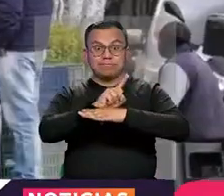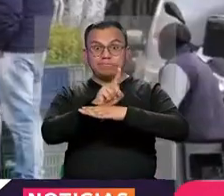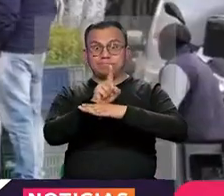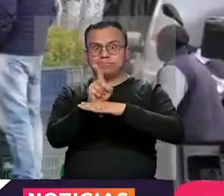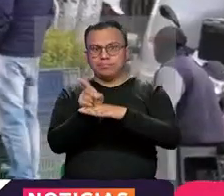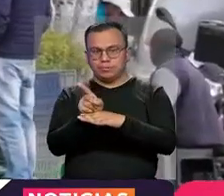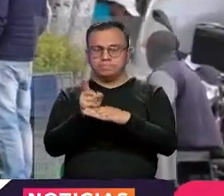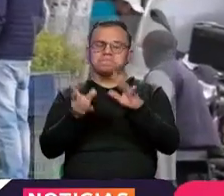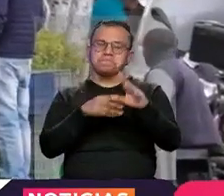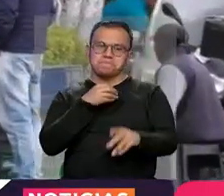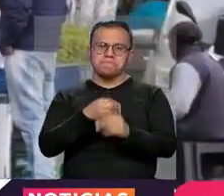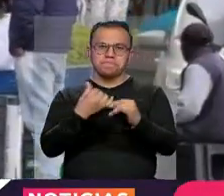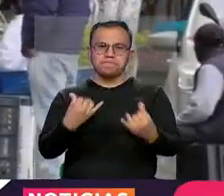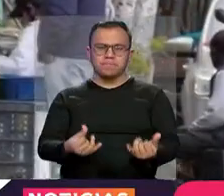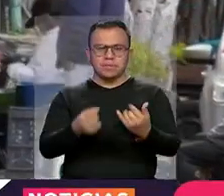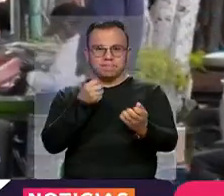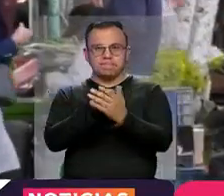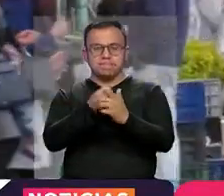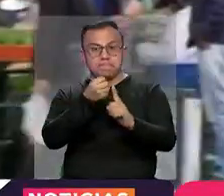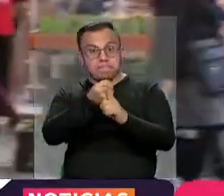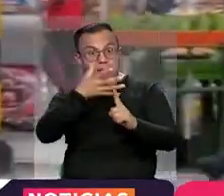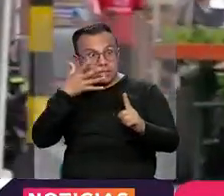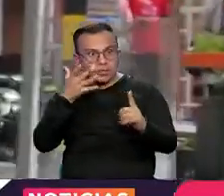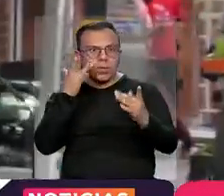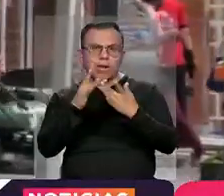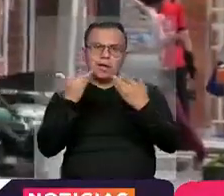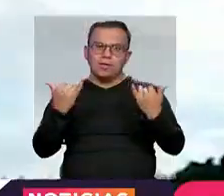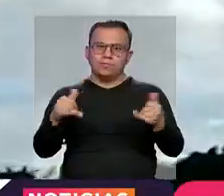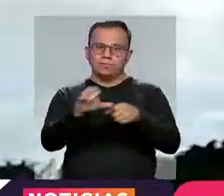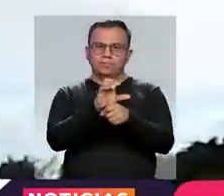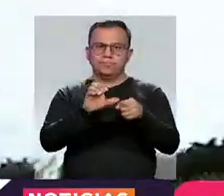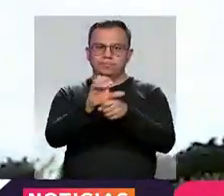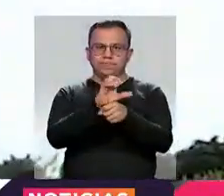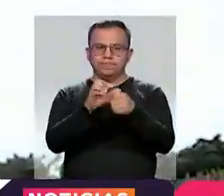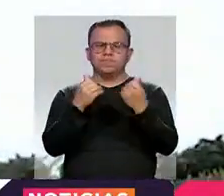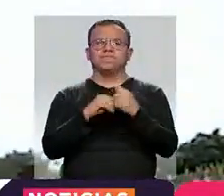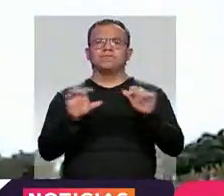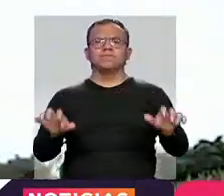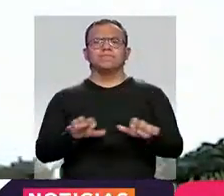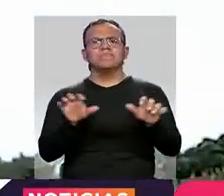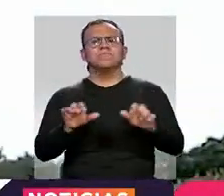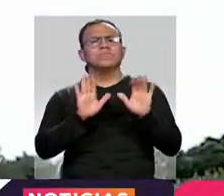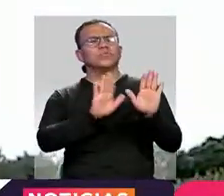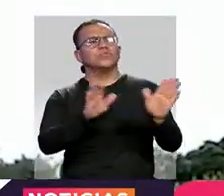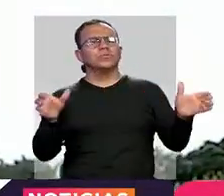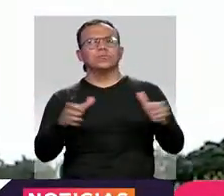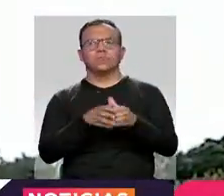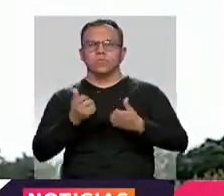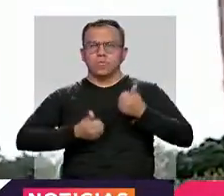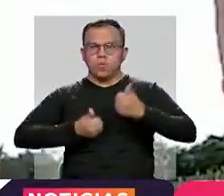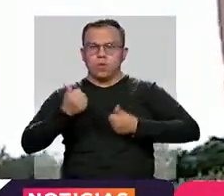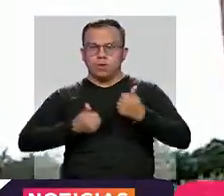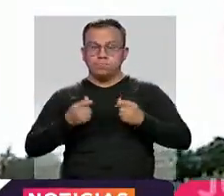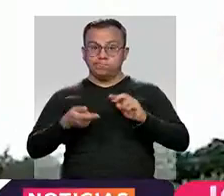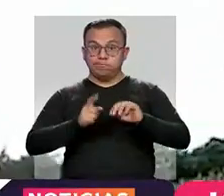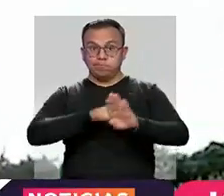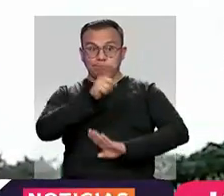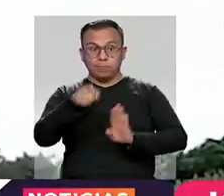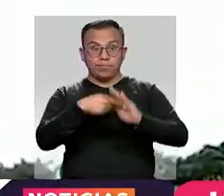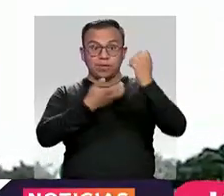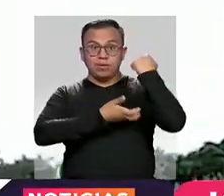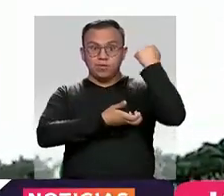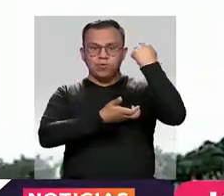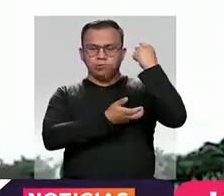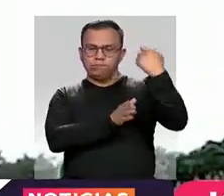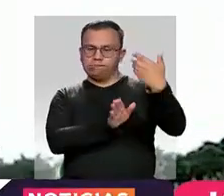mayores. Entre tanto, este sería el impacto que estos generan en la ciudad. Es una actividad que desvía recursos